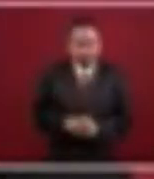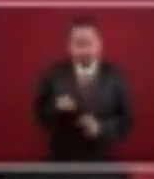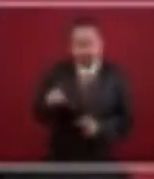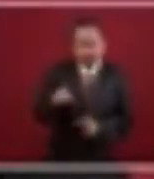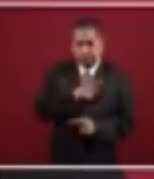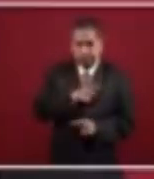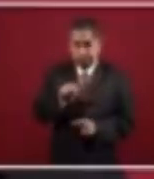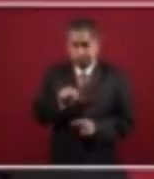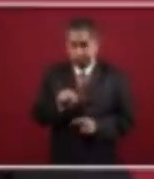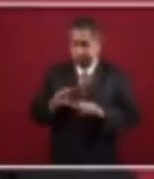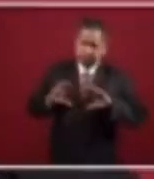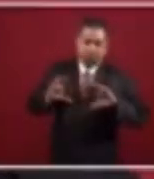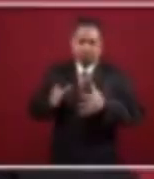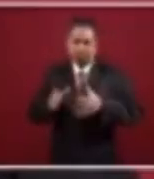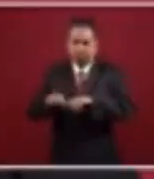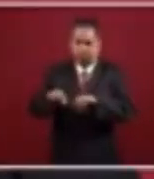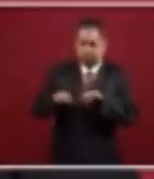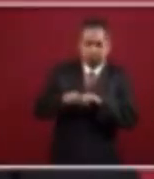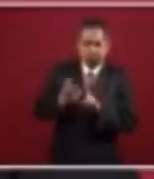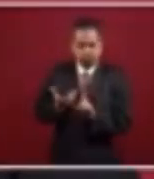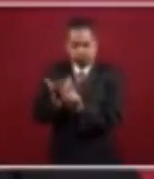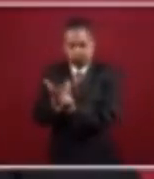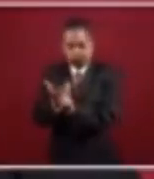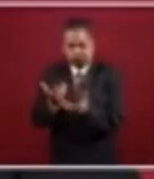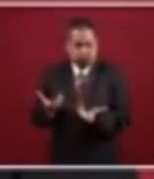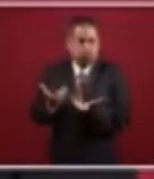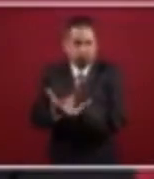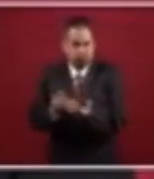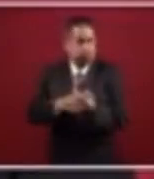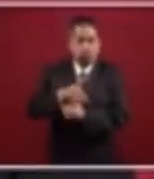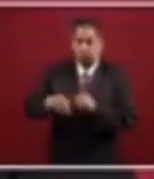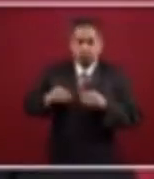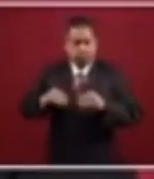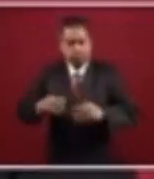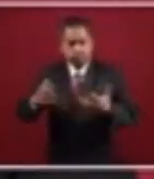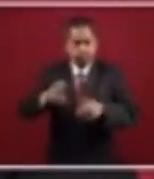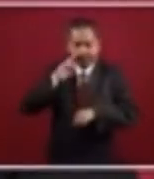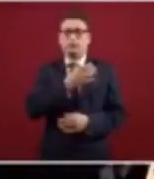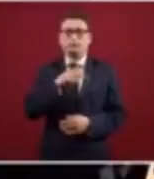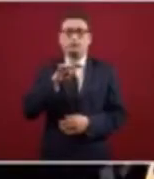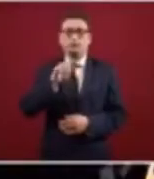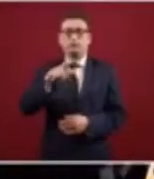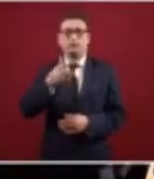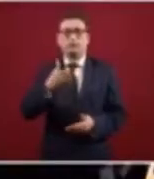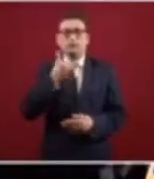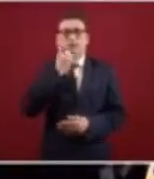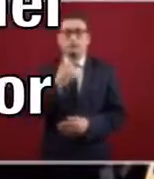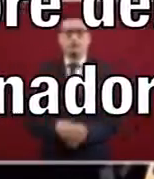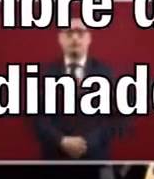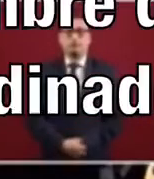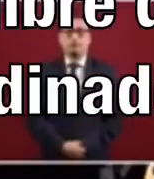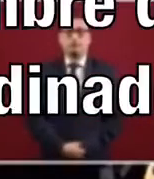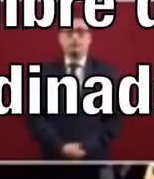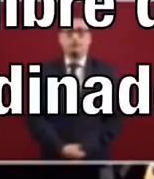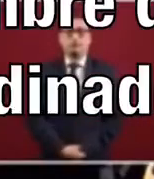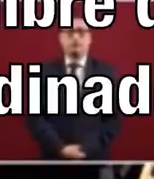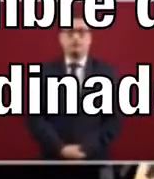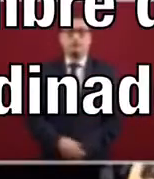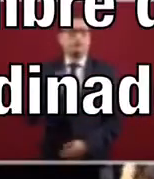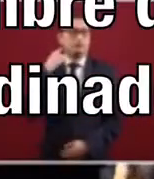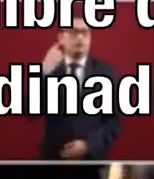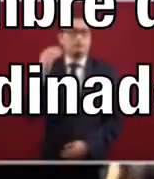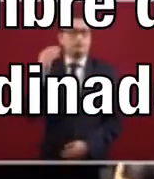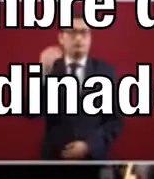Somos un equipo y todos actuamos con responsabilidad. Vamos a responder todos.